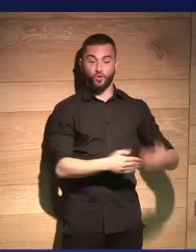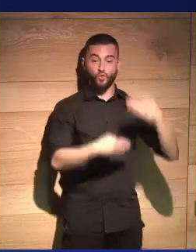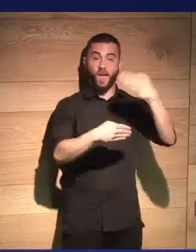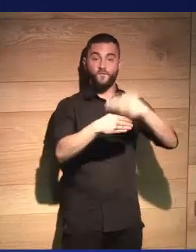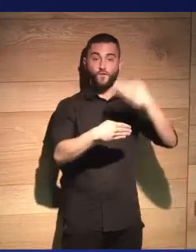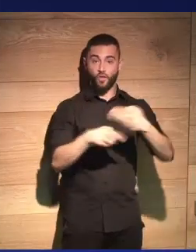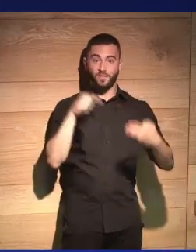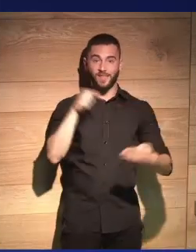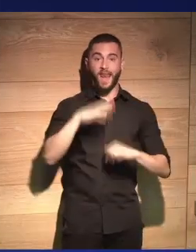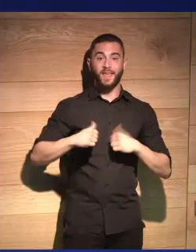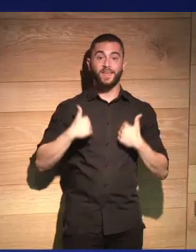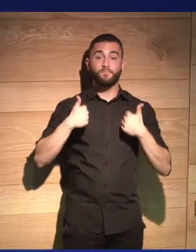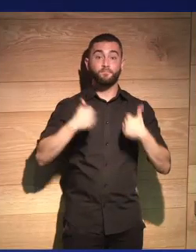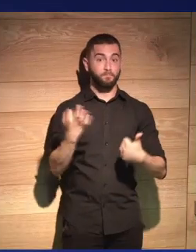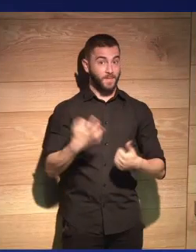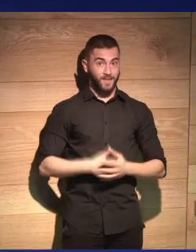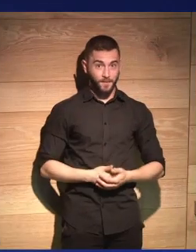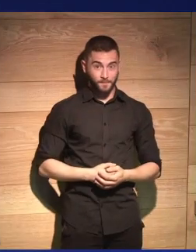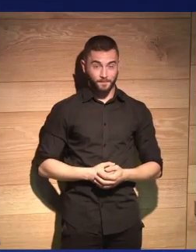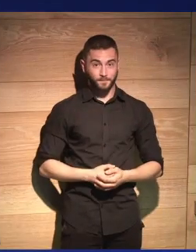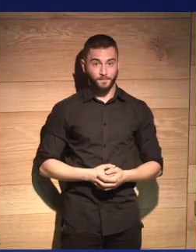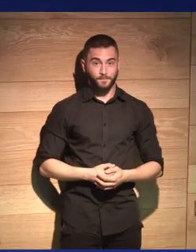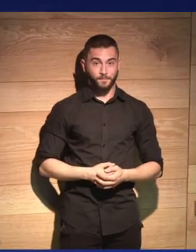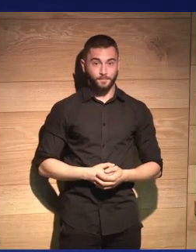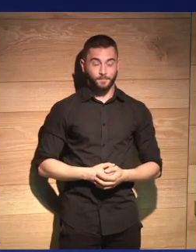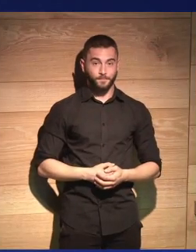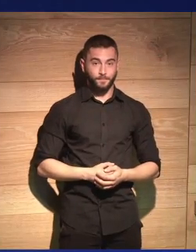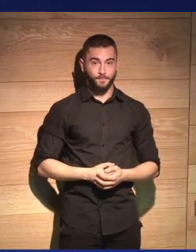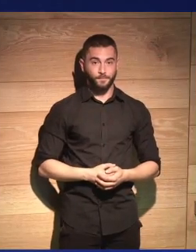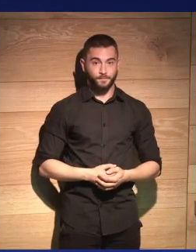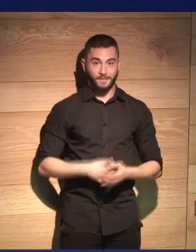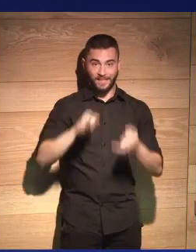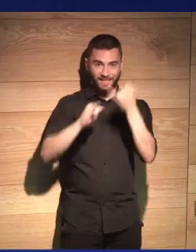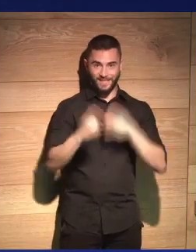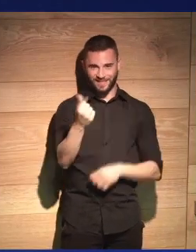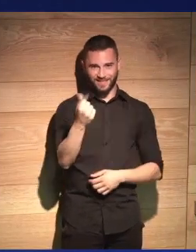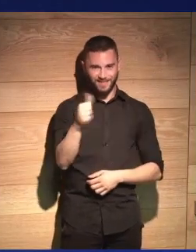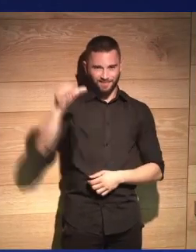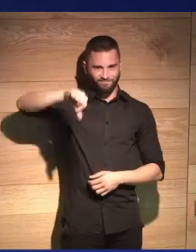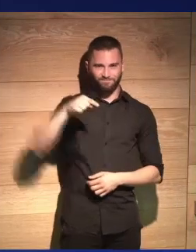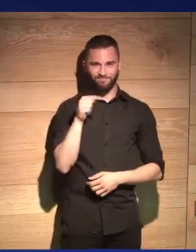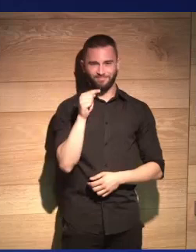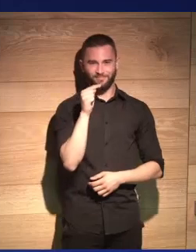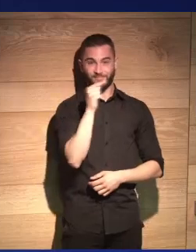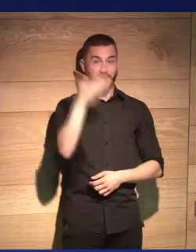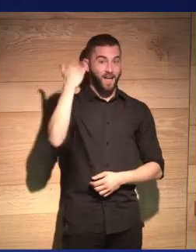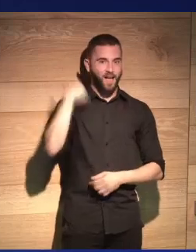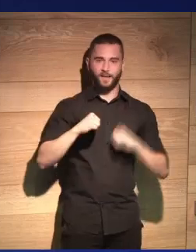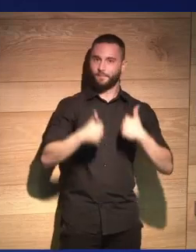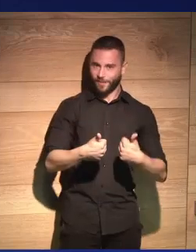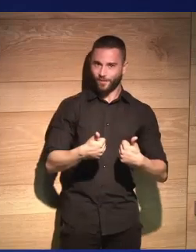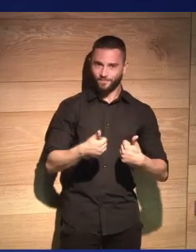donde empezaba a gestarse la crisis que hoy en día estamos viendo ya en una